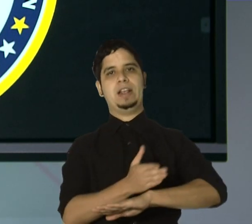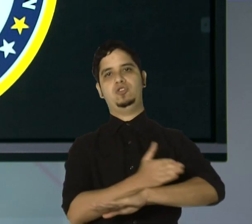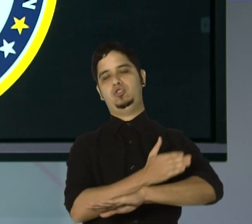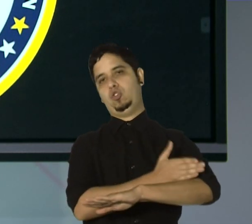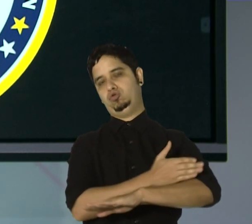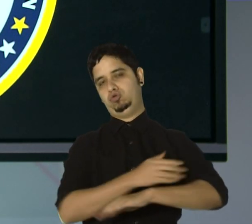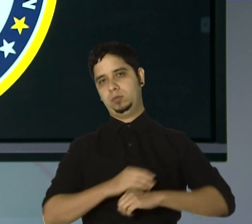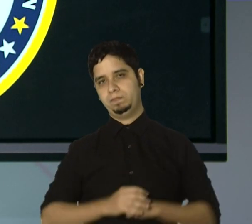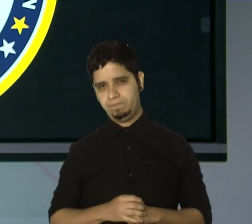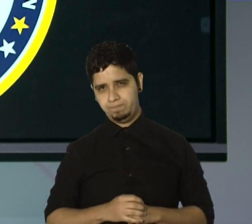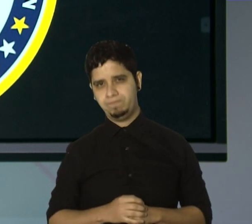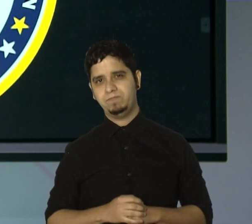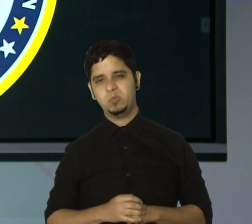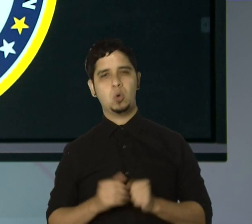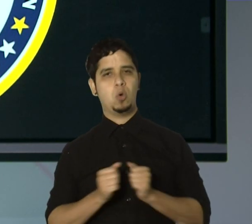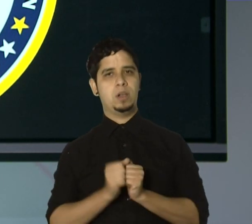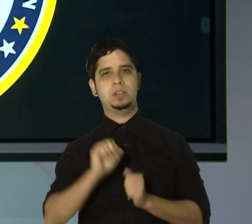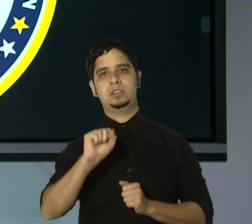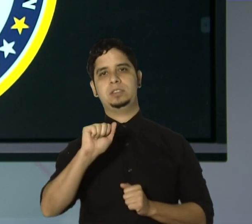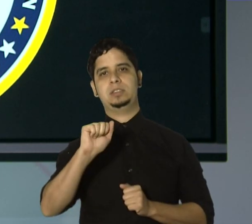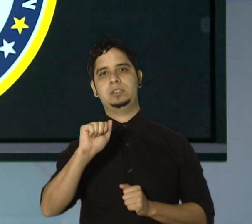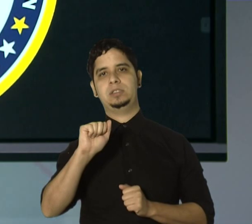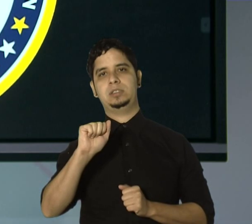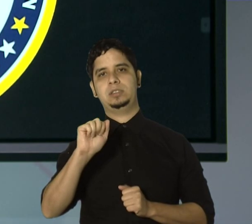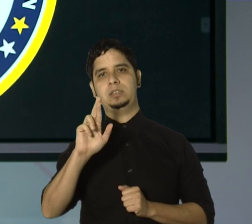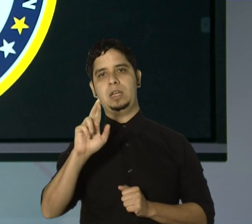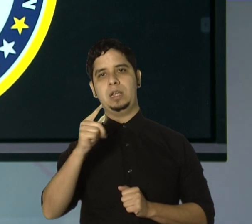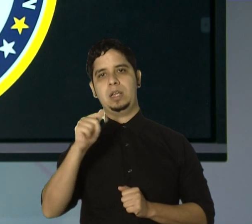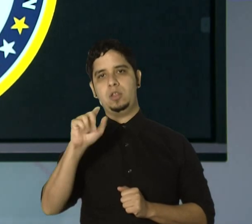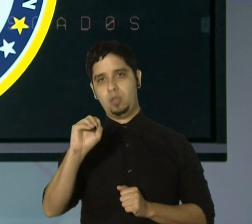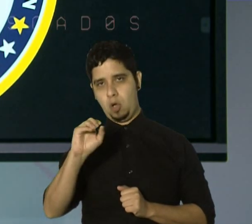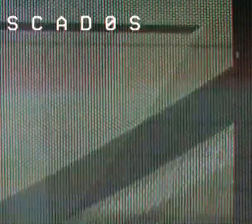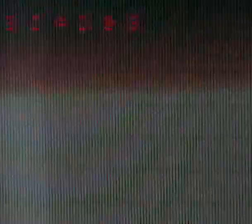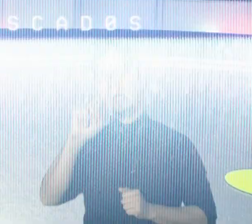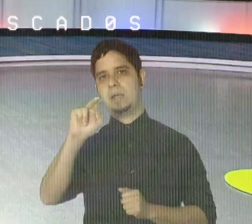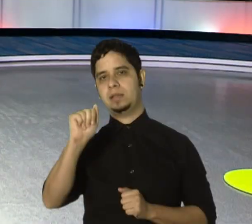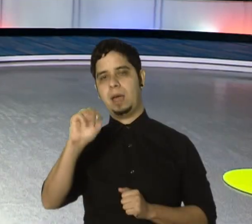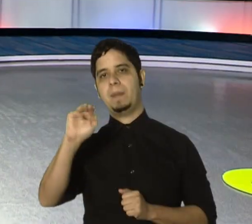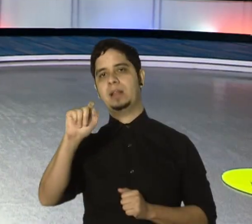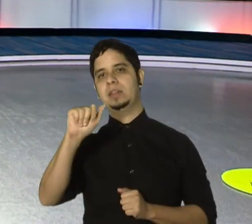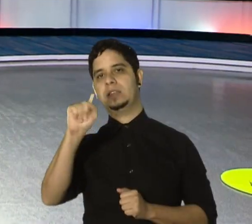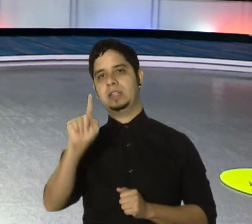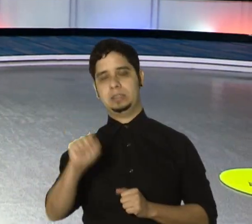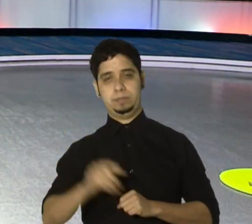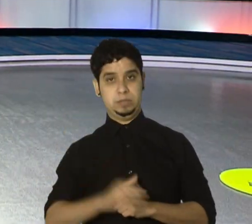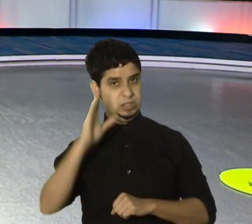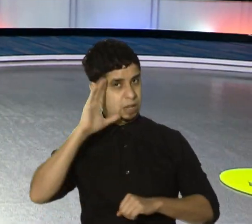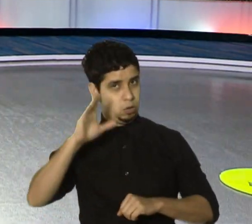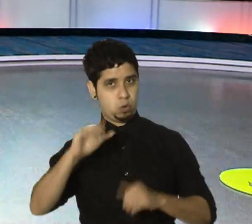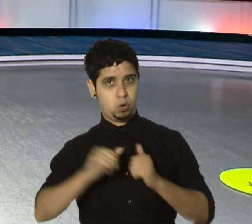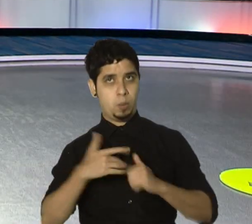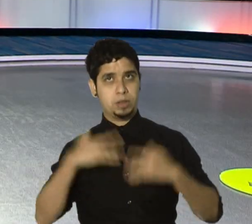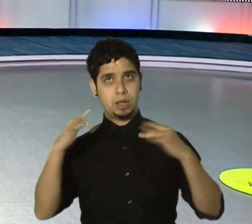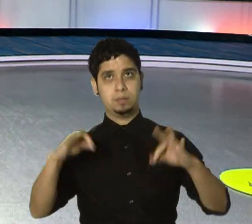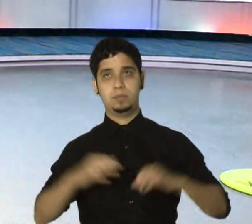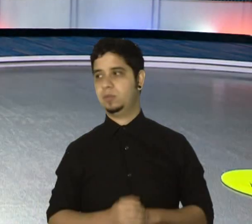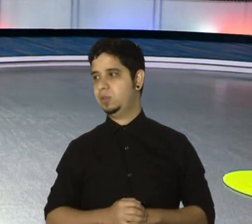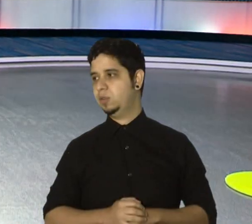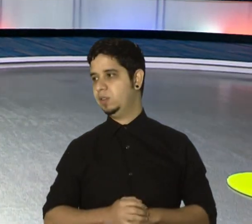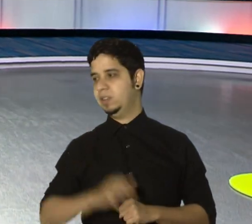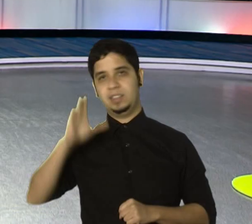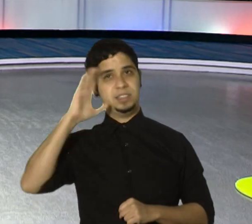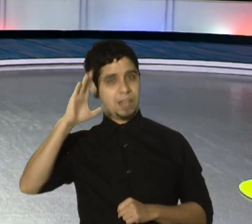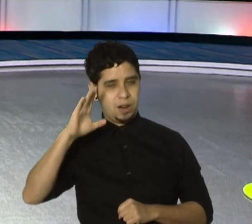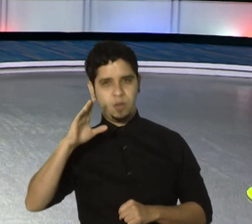estar hablando con el sargento José Cabaña Martínez. Sargento, ¿cómo está usted la tarde? Saludos,